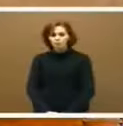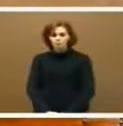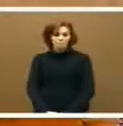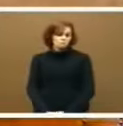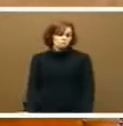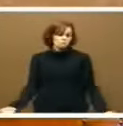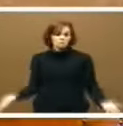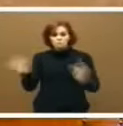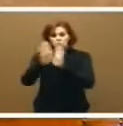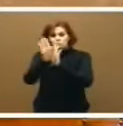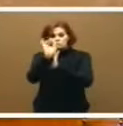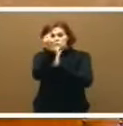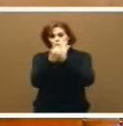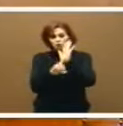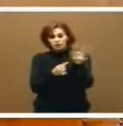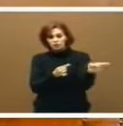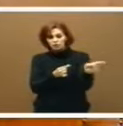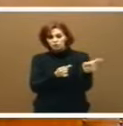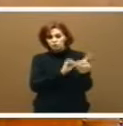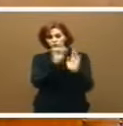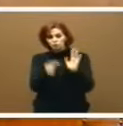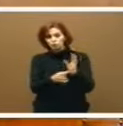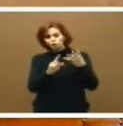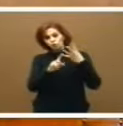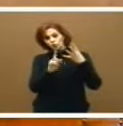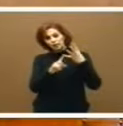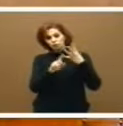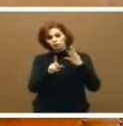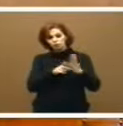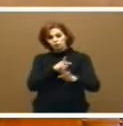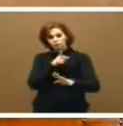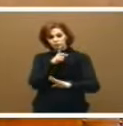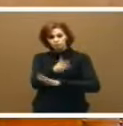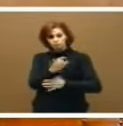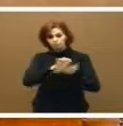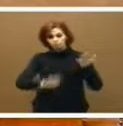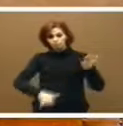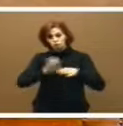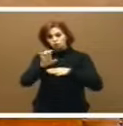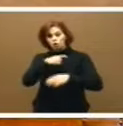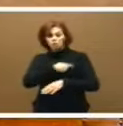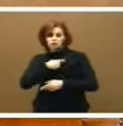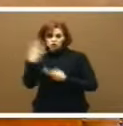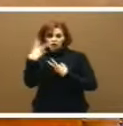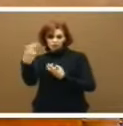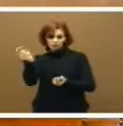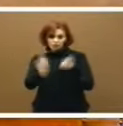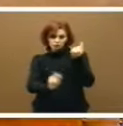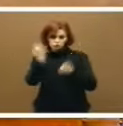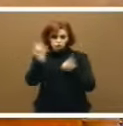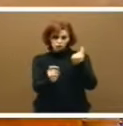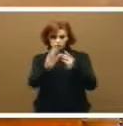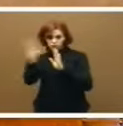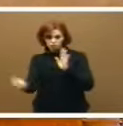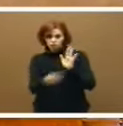Continuando con el orden del día, señorías, el cuarto punto es el debate de dictamen elaborado por la Comisión de Hacienda y Presupuestos de esta Cámara legislativa al